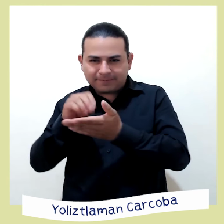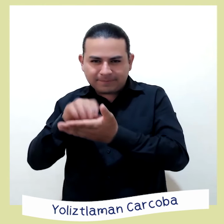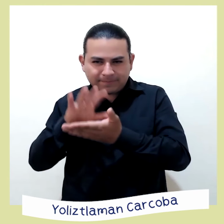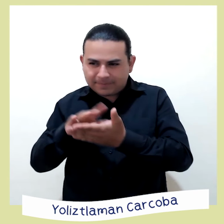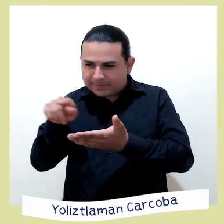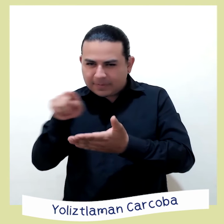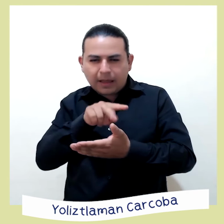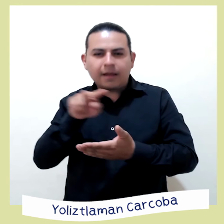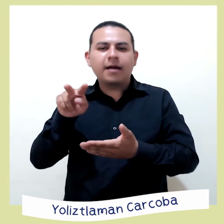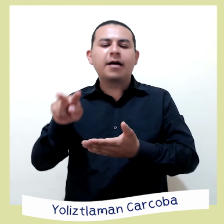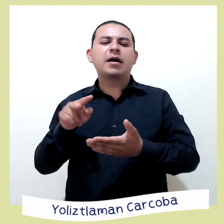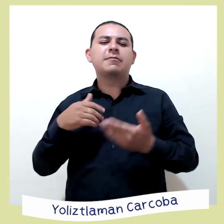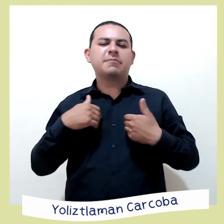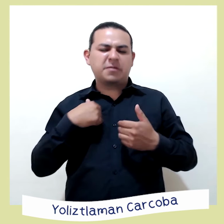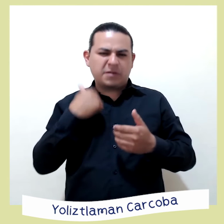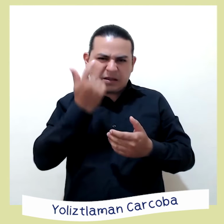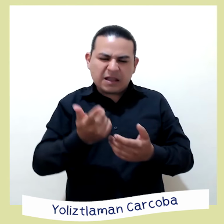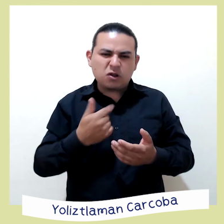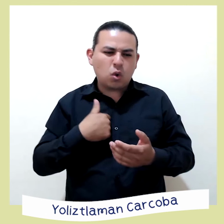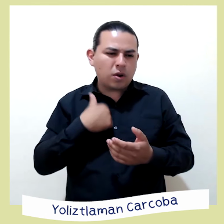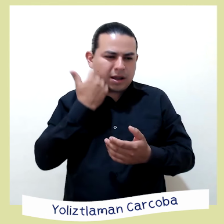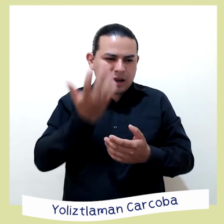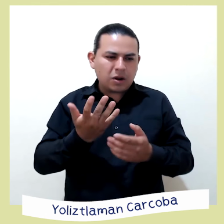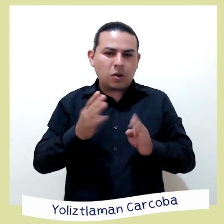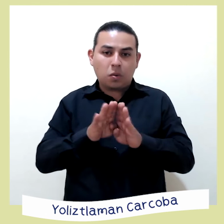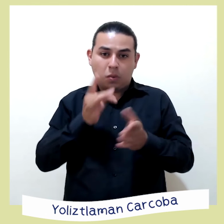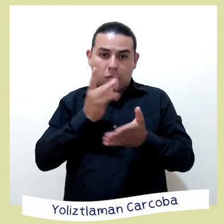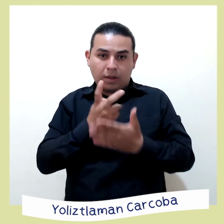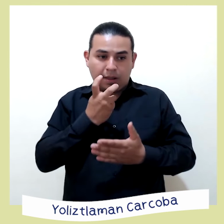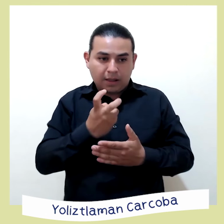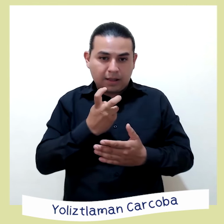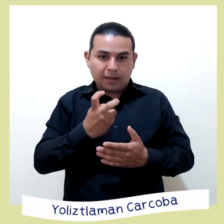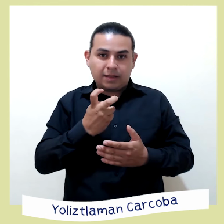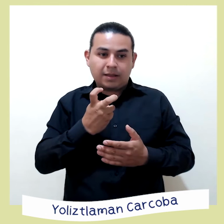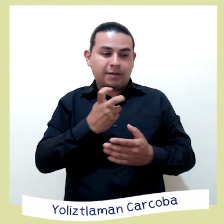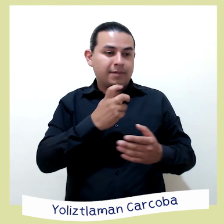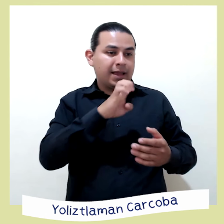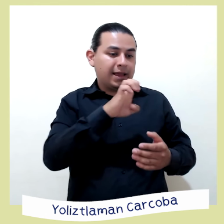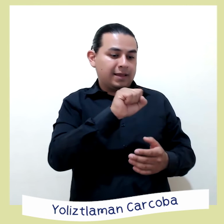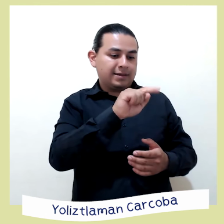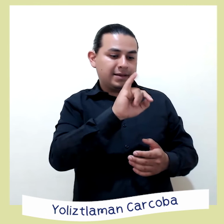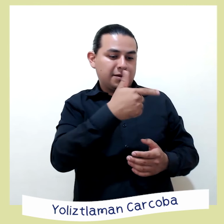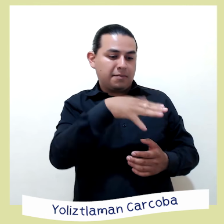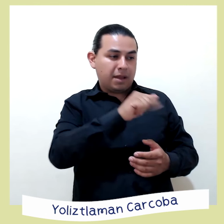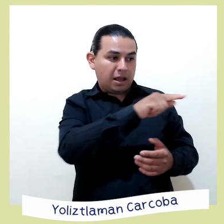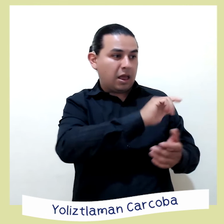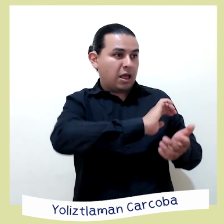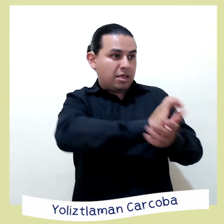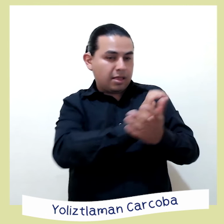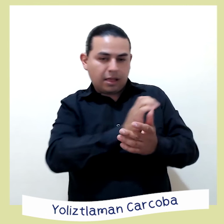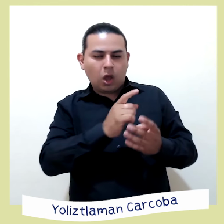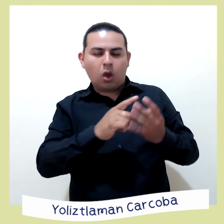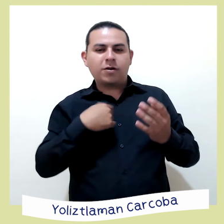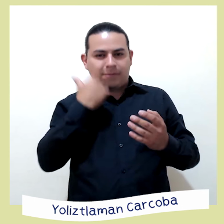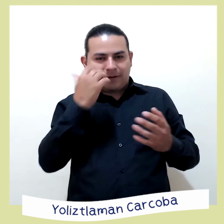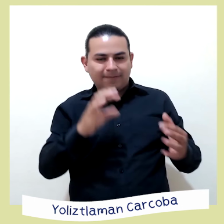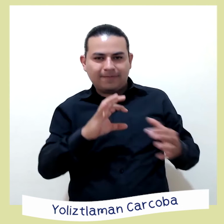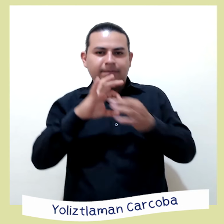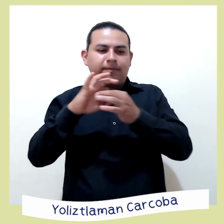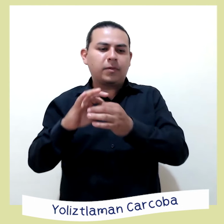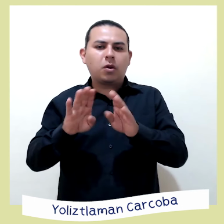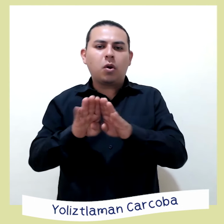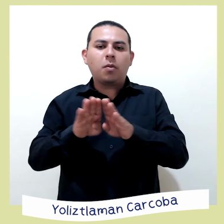Y aquí, otra vez insisto, yo prefiero no necesariamente hablar solo de estigma, porque esto es importante también para lo que